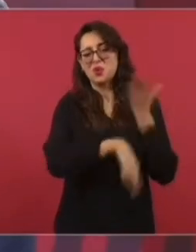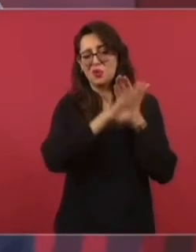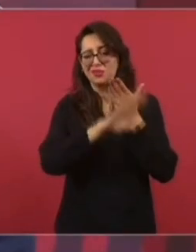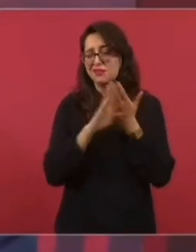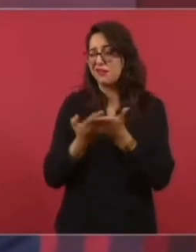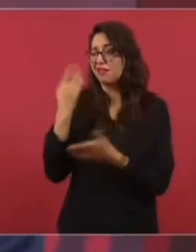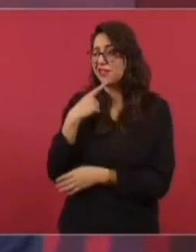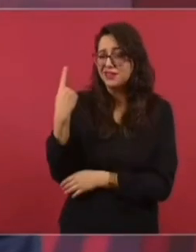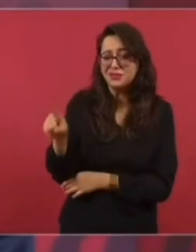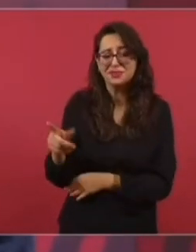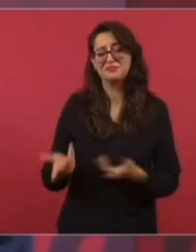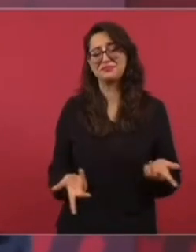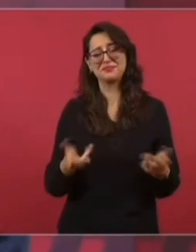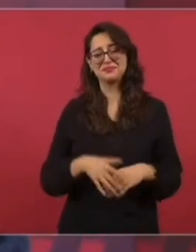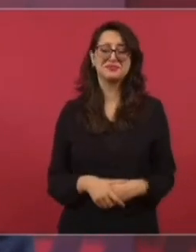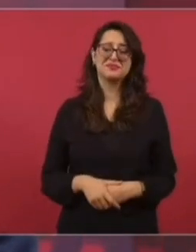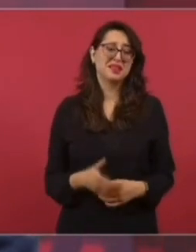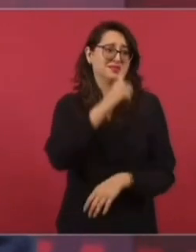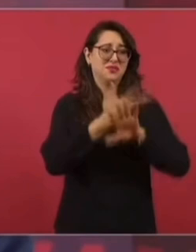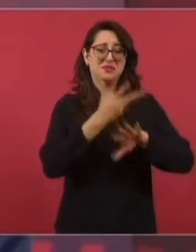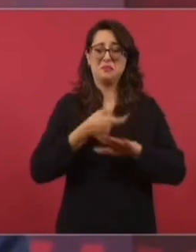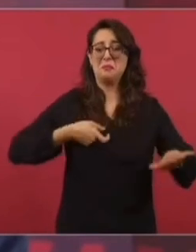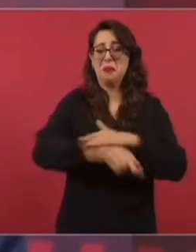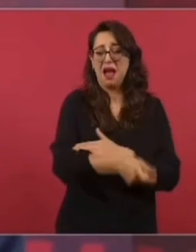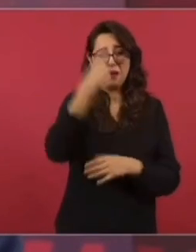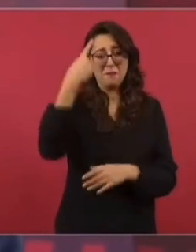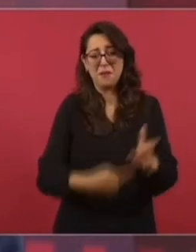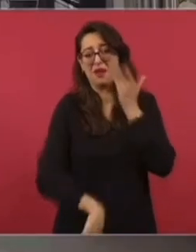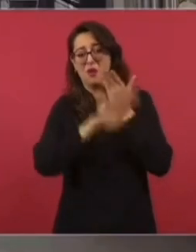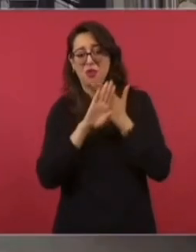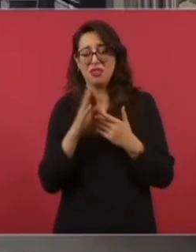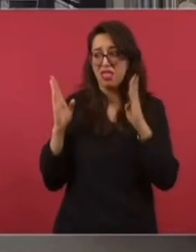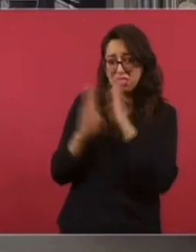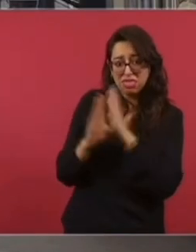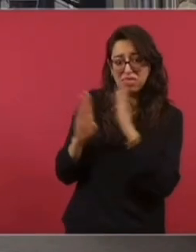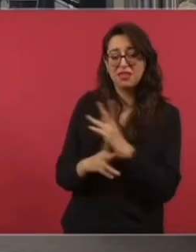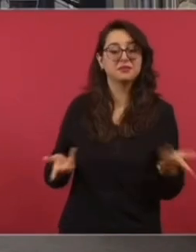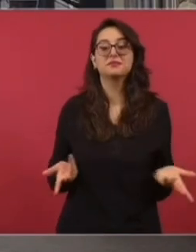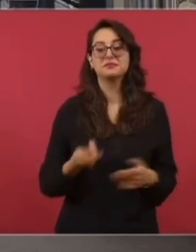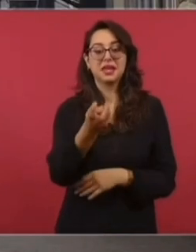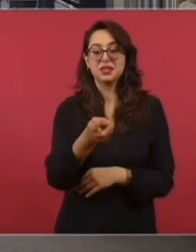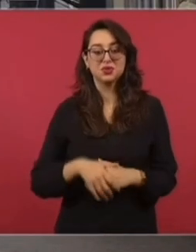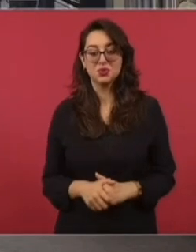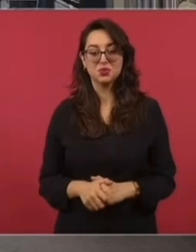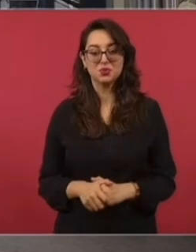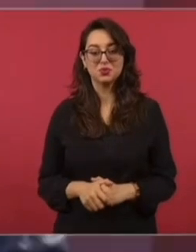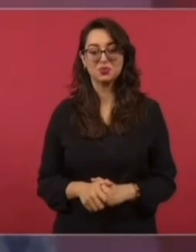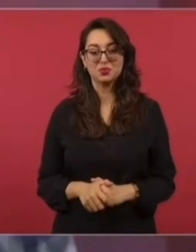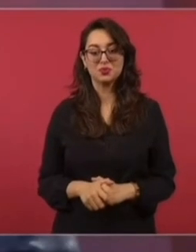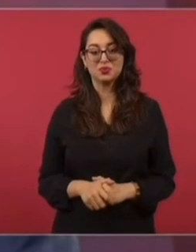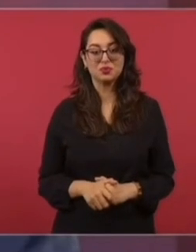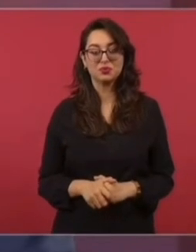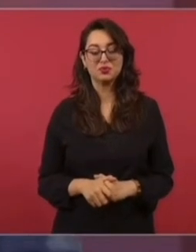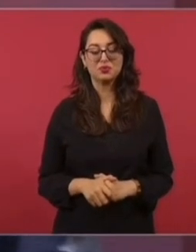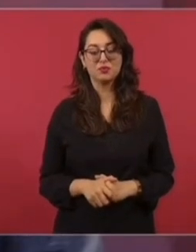adversarios, que hasta reciben dinero del extranjero. Esos son los que están espiando. Y los que